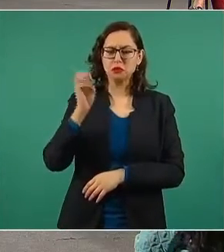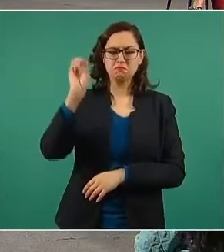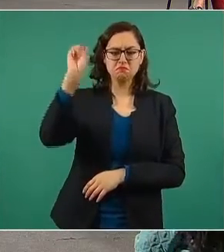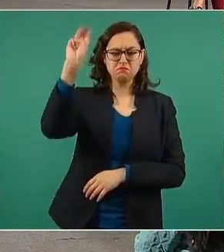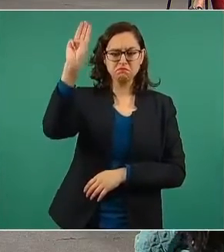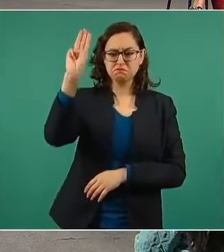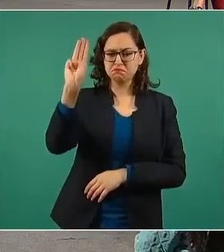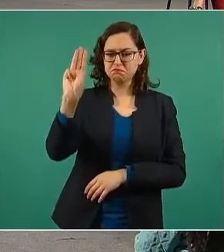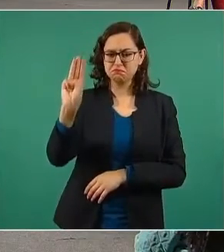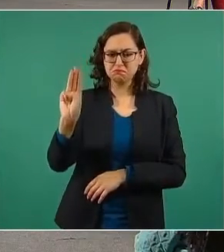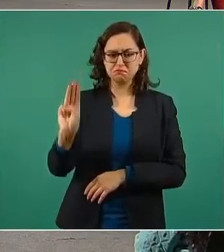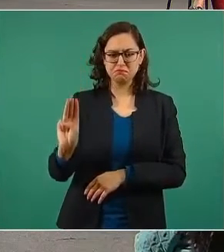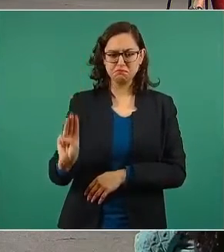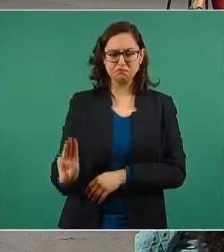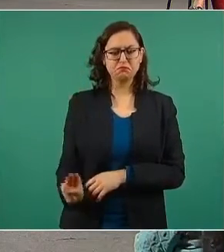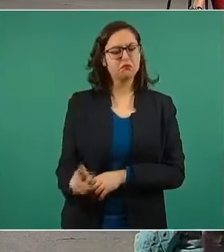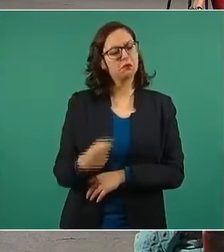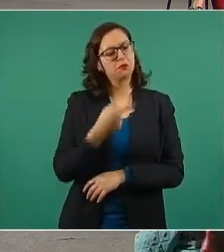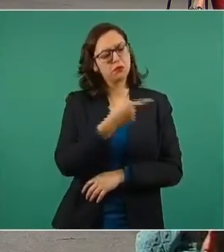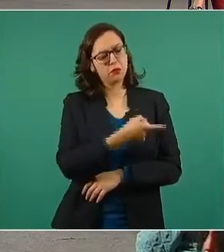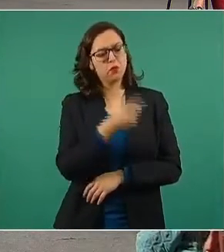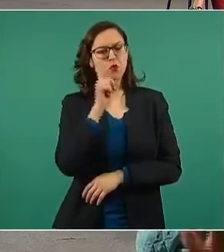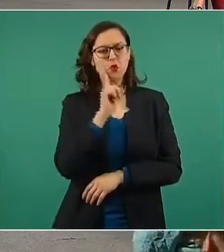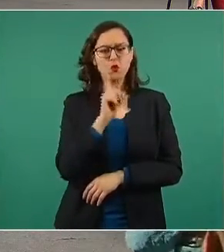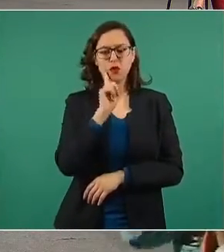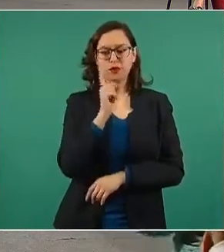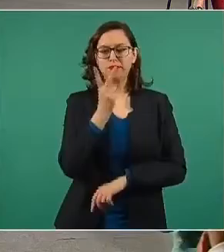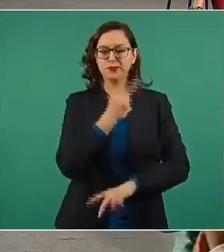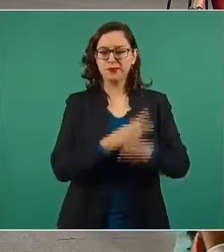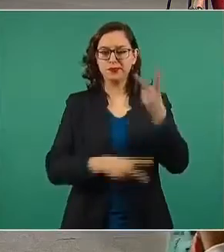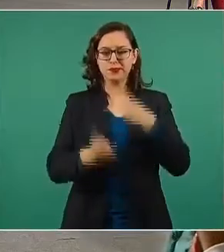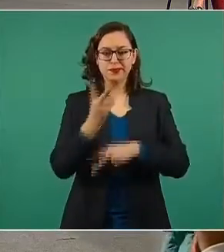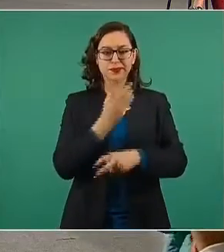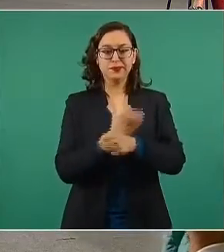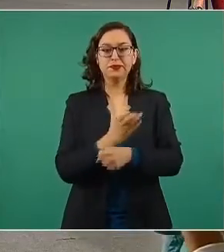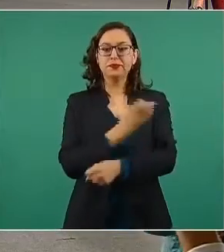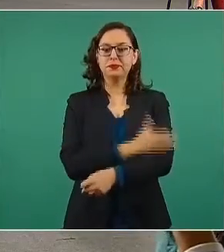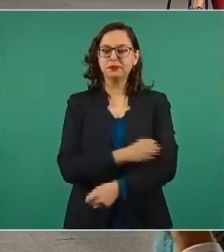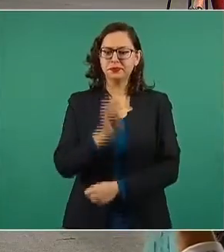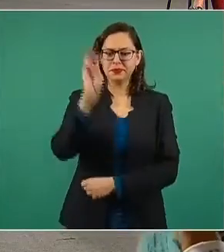Va a estar aquí Elizabeth, todos los miércoles.